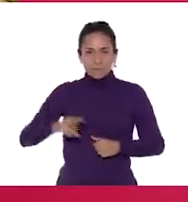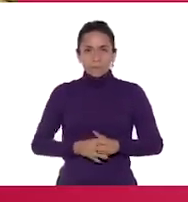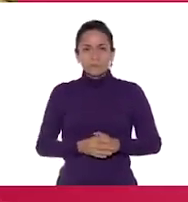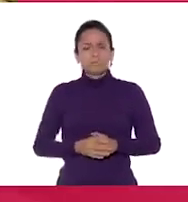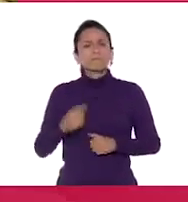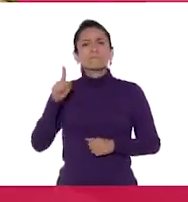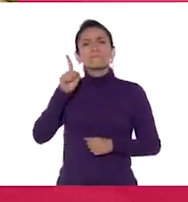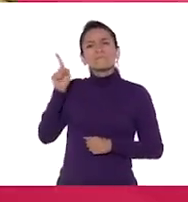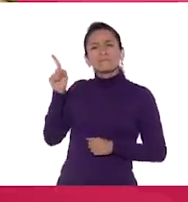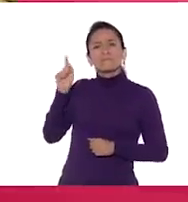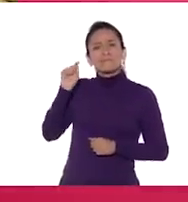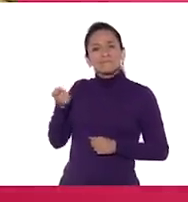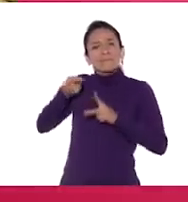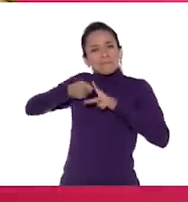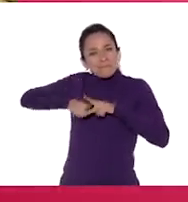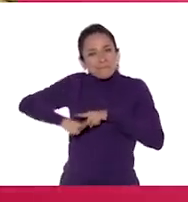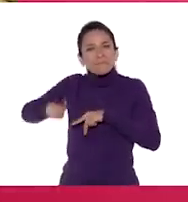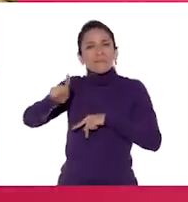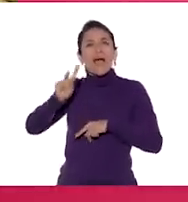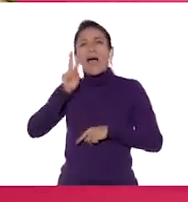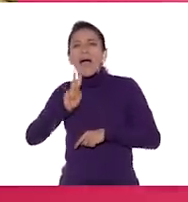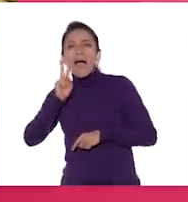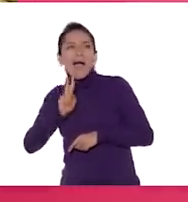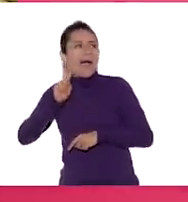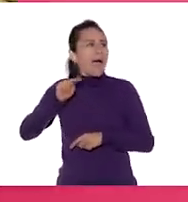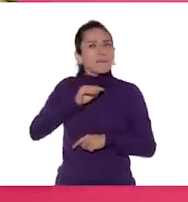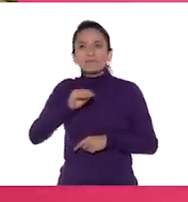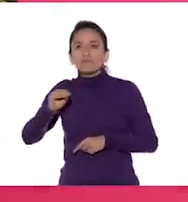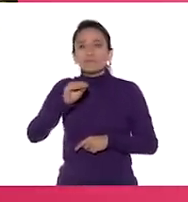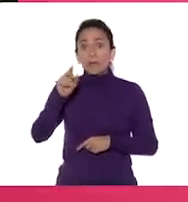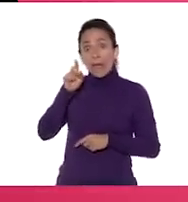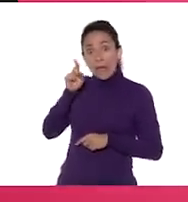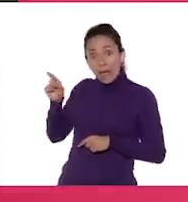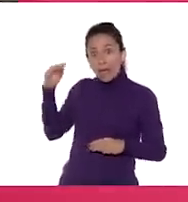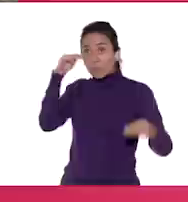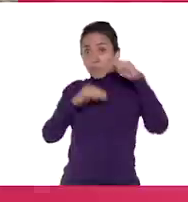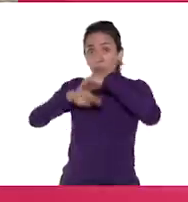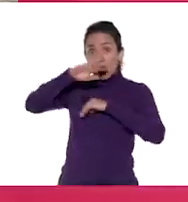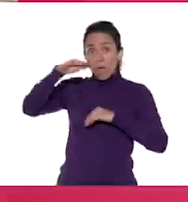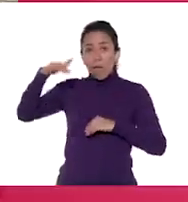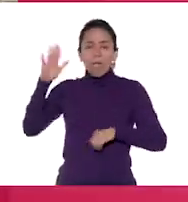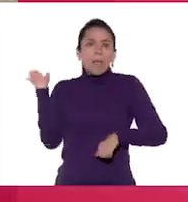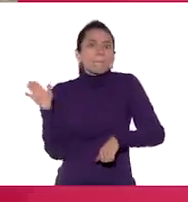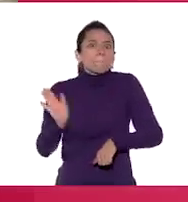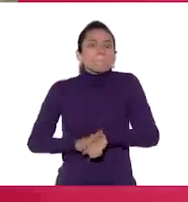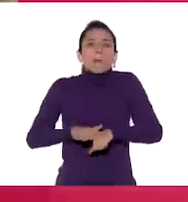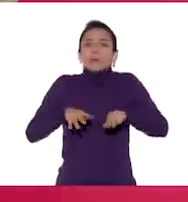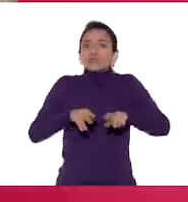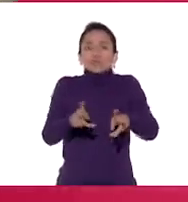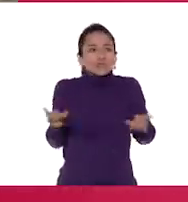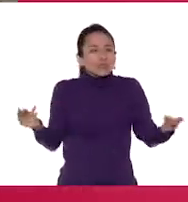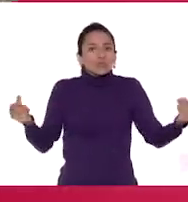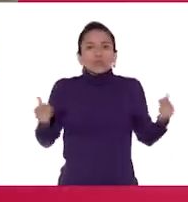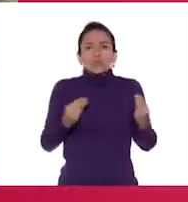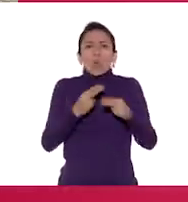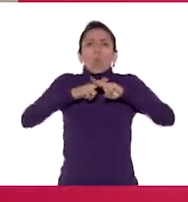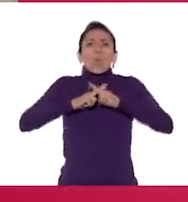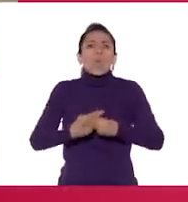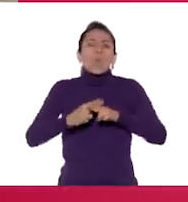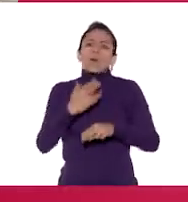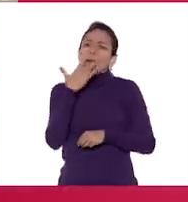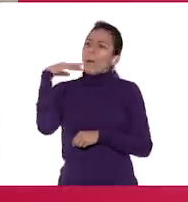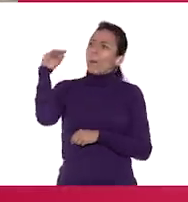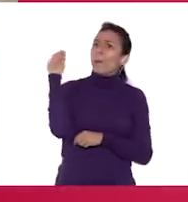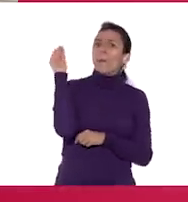Aquí comienza nuestro recorrido. Este valle ha cobrado fama internacional por la gran cantidad de huesos de dinosaurio encontrados